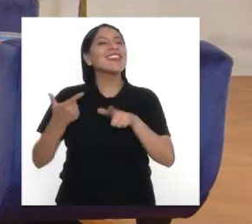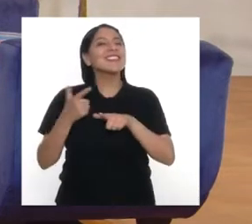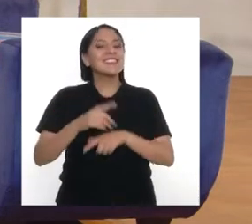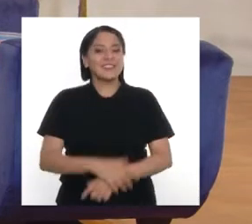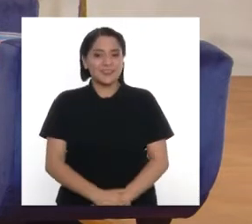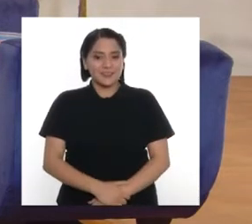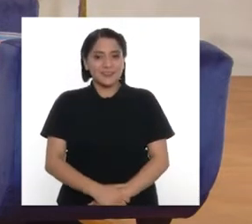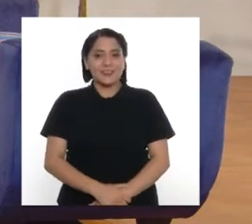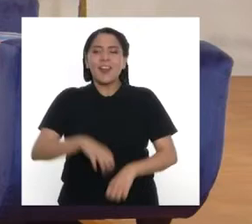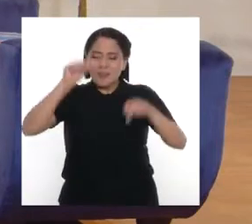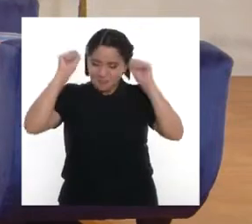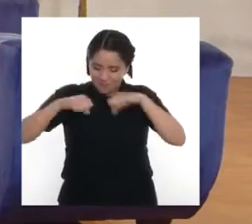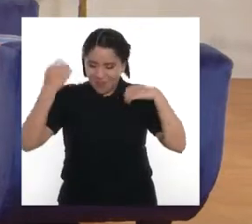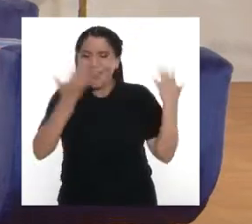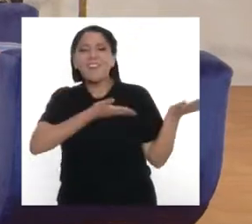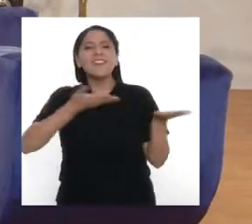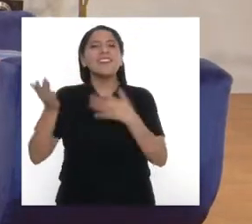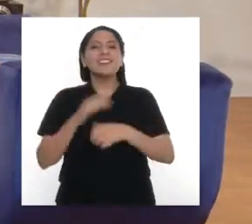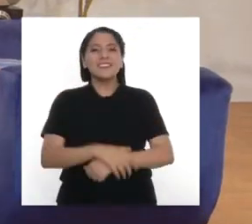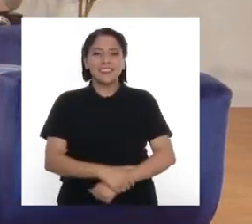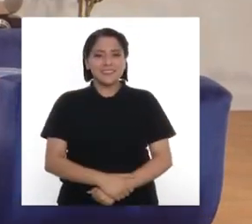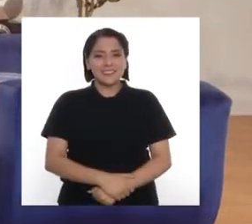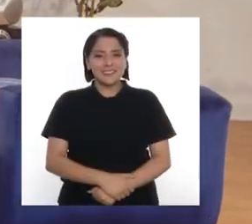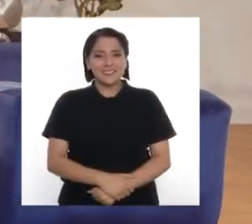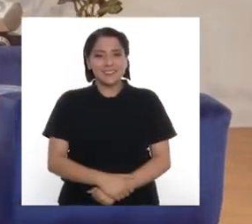¡Listo! Ahora sí, ¡vamos!